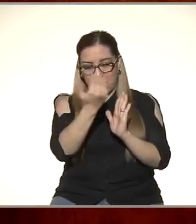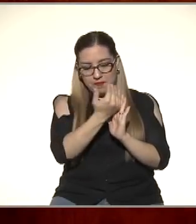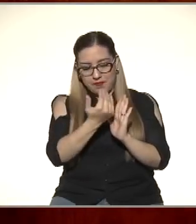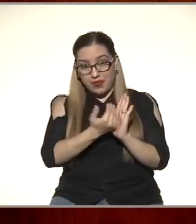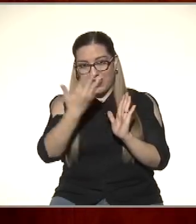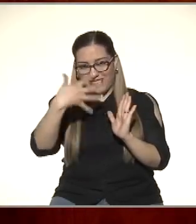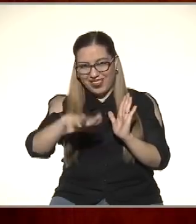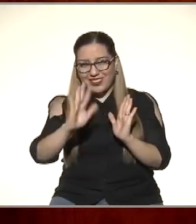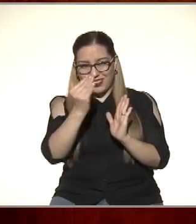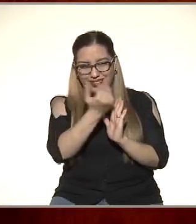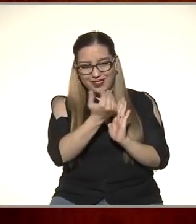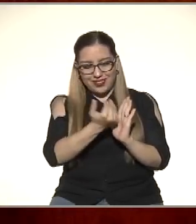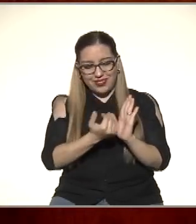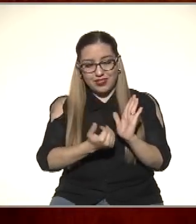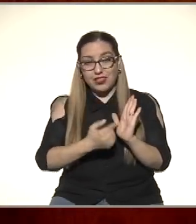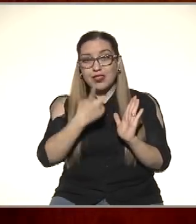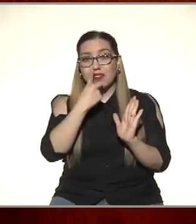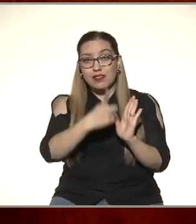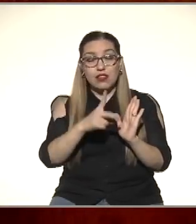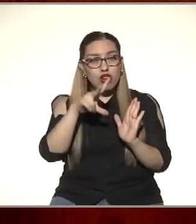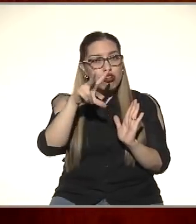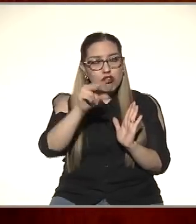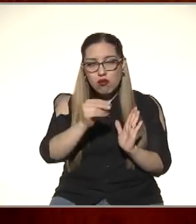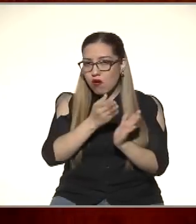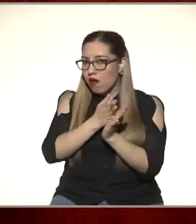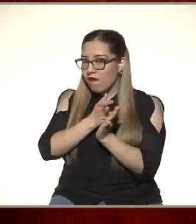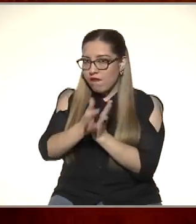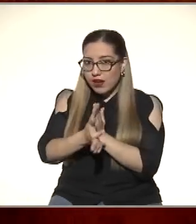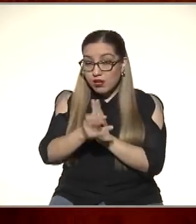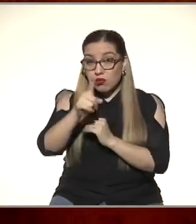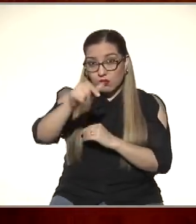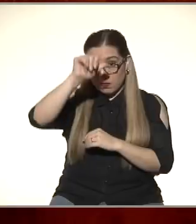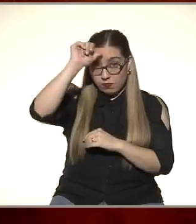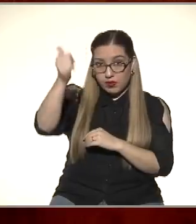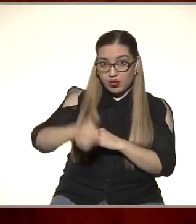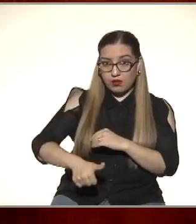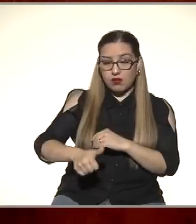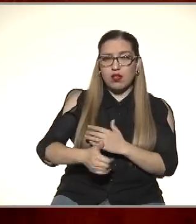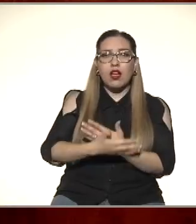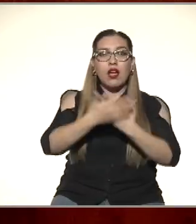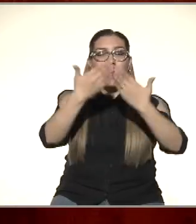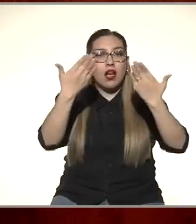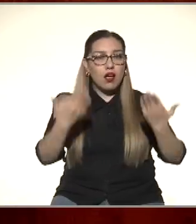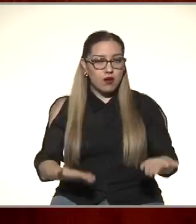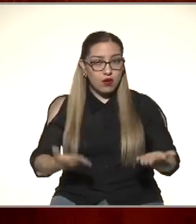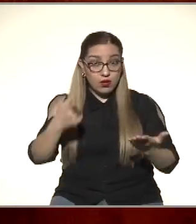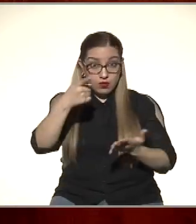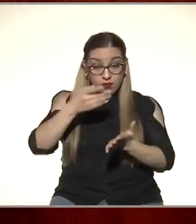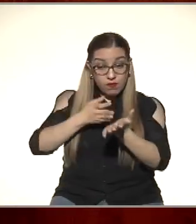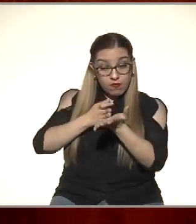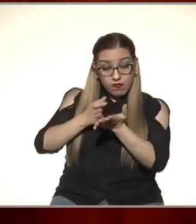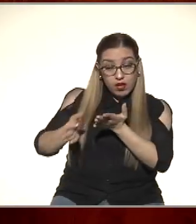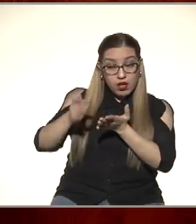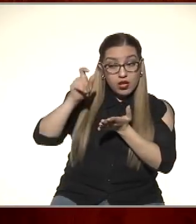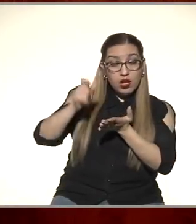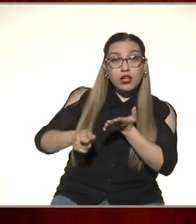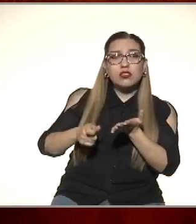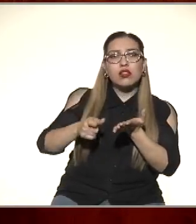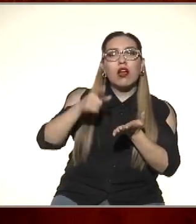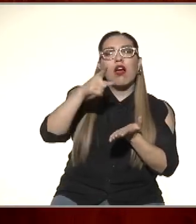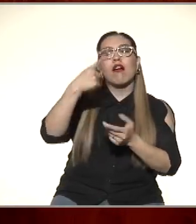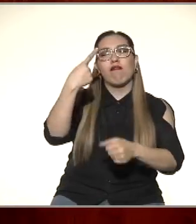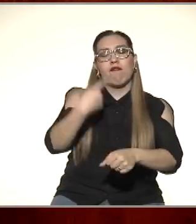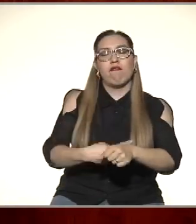el engaño está castigado, por lo tanto eras pecador. Hoy se transformó en enfermo, o tú estás mal. Entonces, ¿por qué